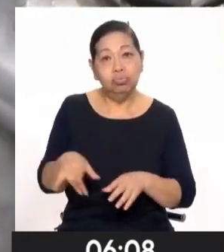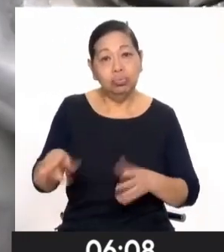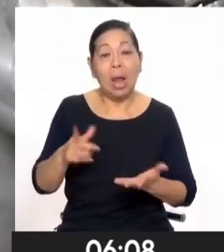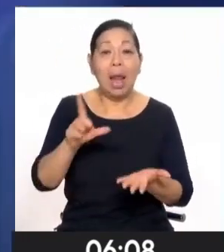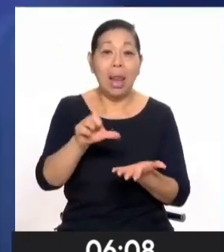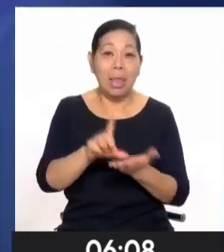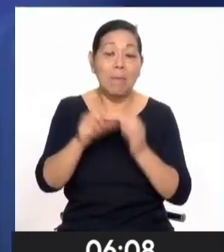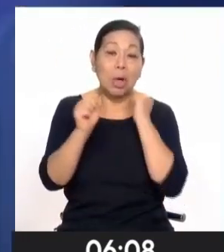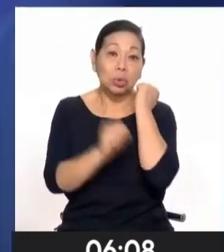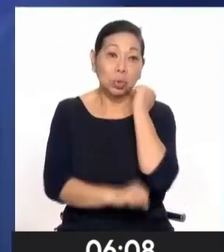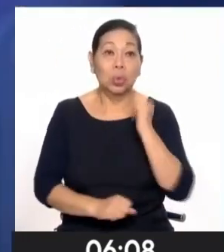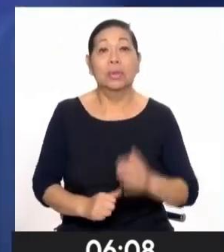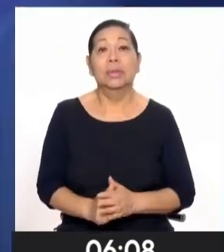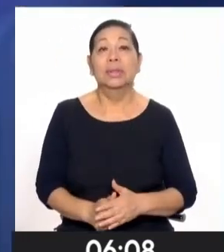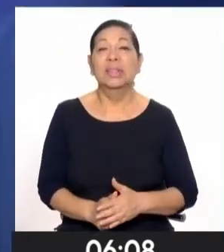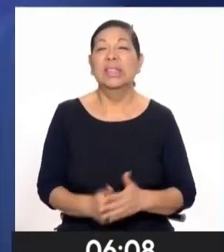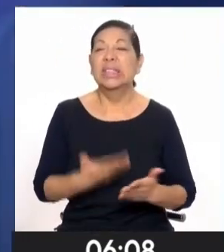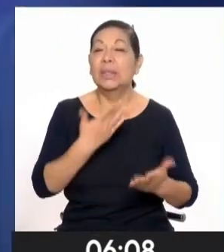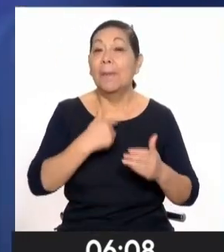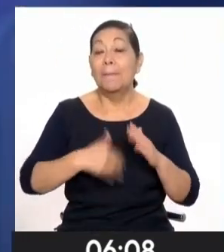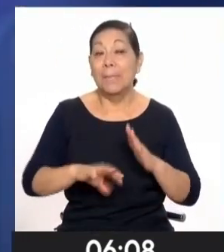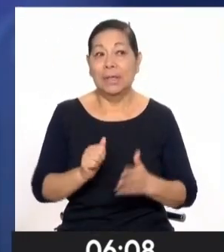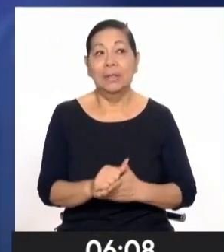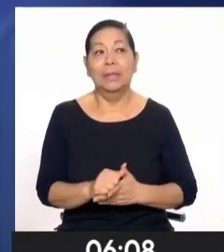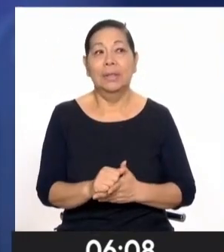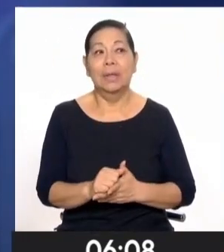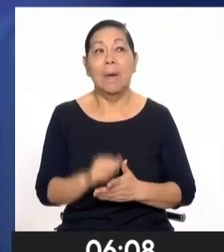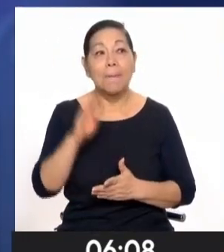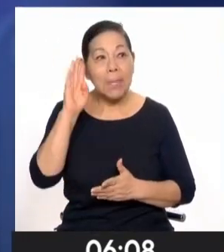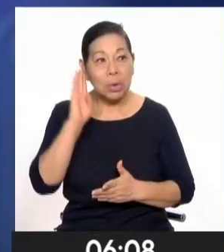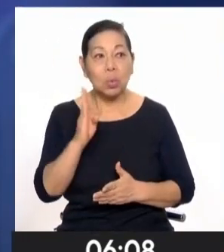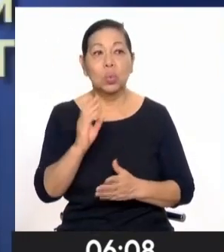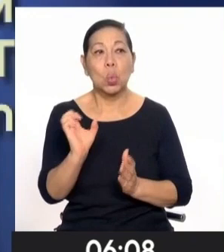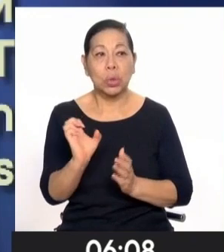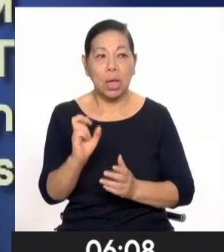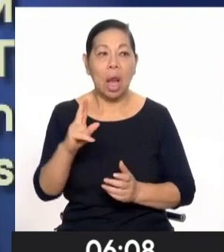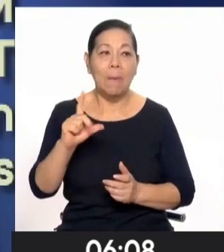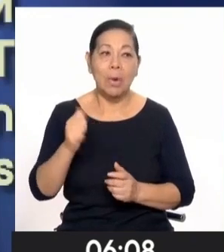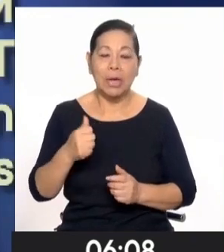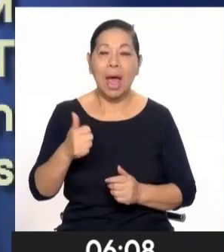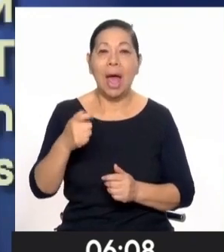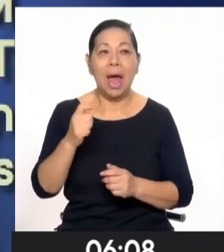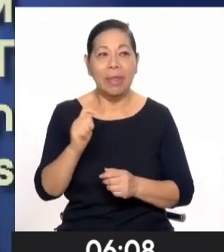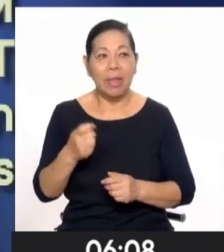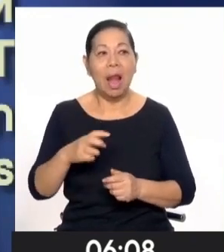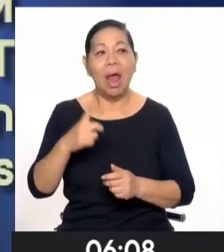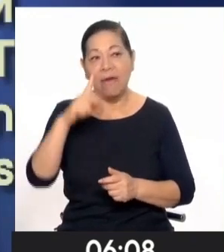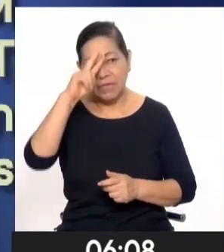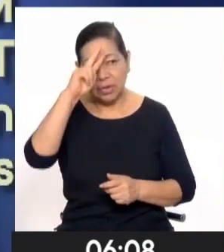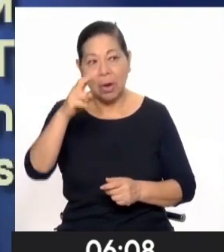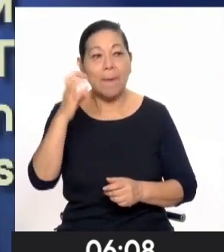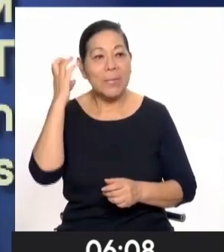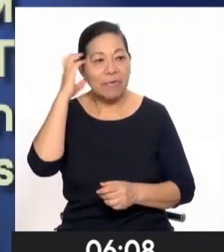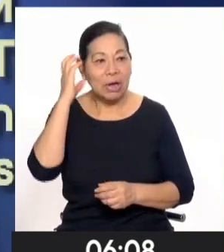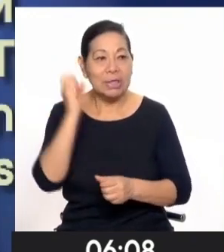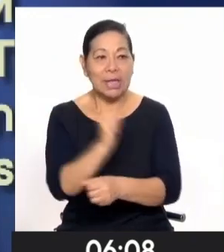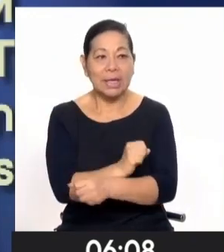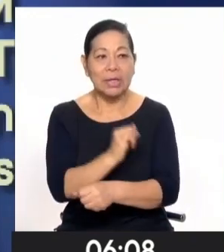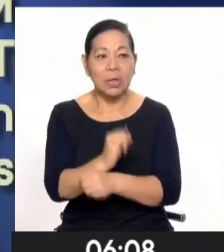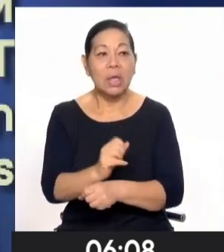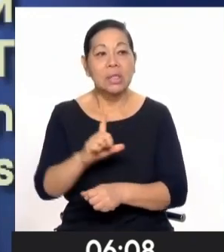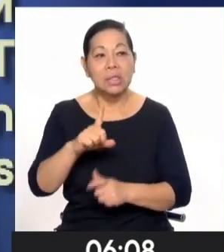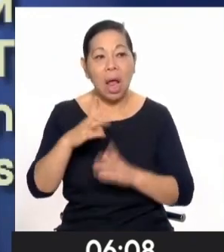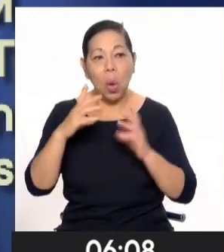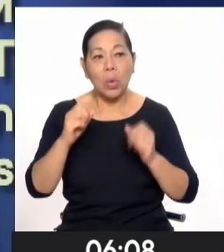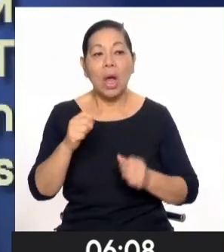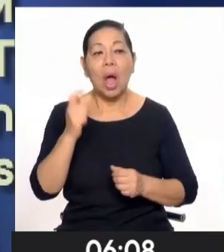distritos de limasur los distritos que serán afectados son barrancos surquillo la Molina ate La Miraflores San Isidro